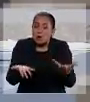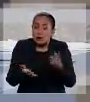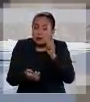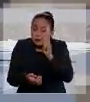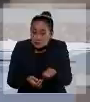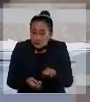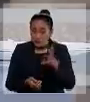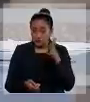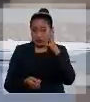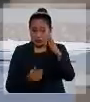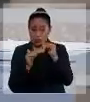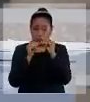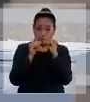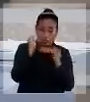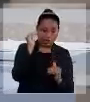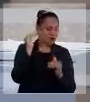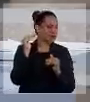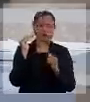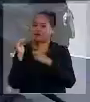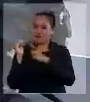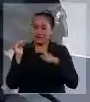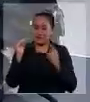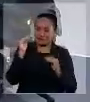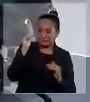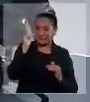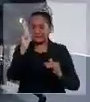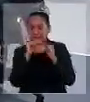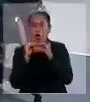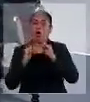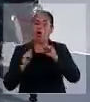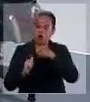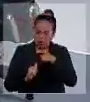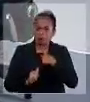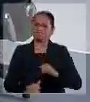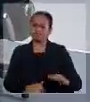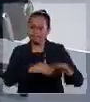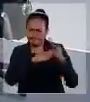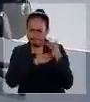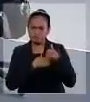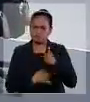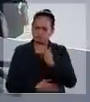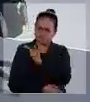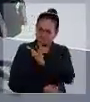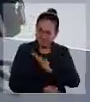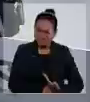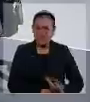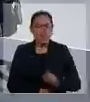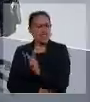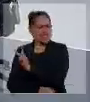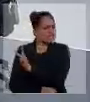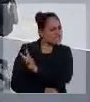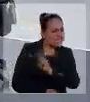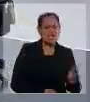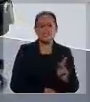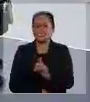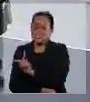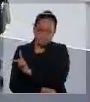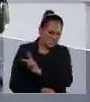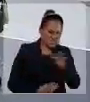digital y tecnológica. Yo me comprometo a que en mi sexenio todos los mexicanos estarán incluidos,